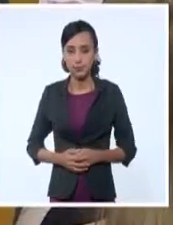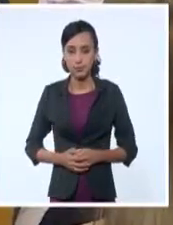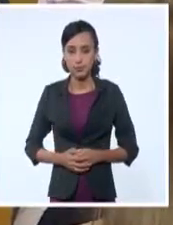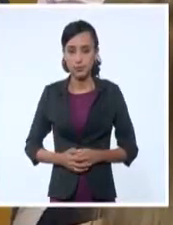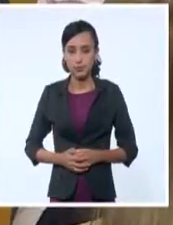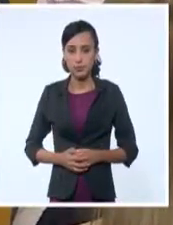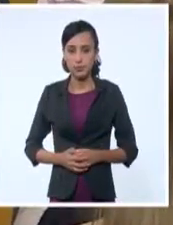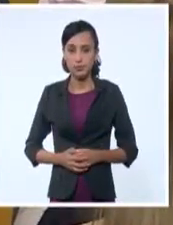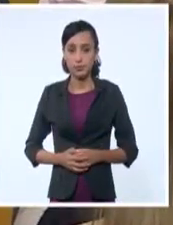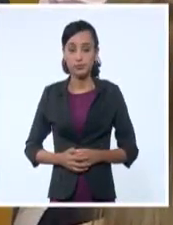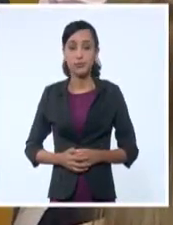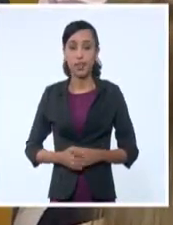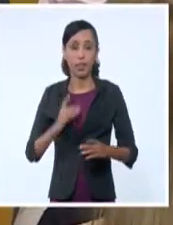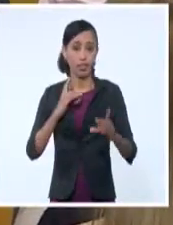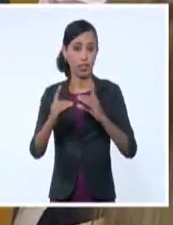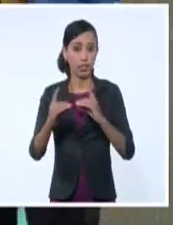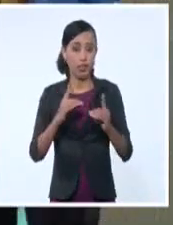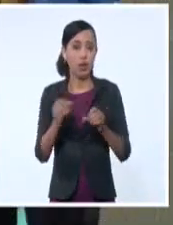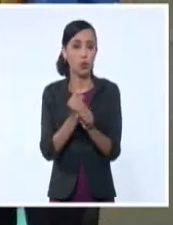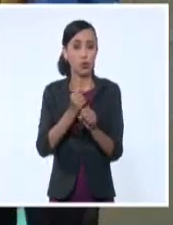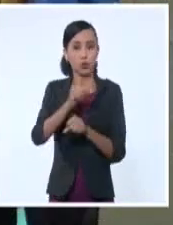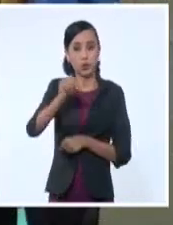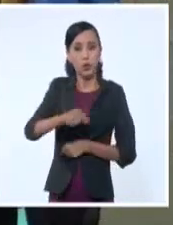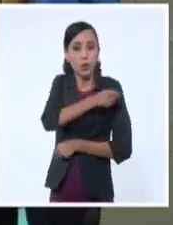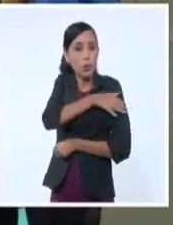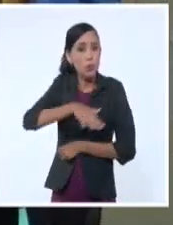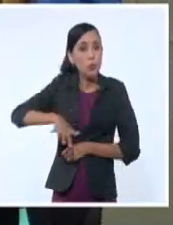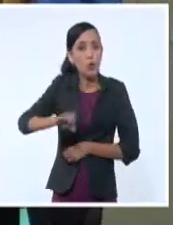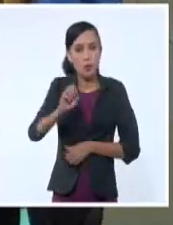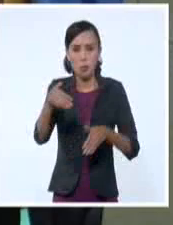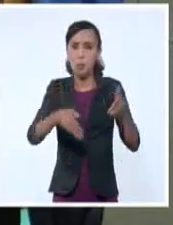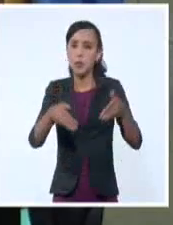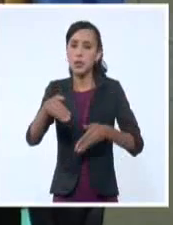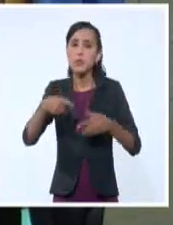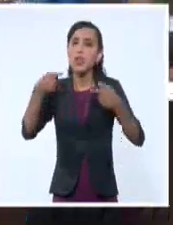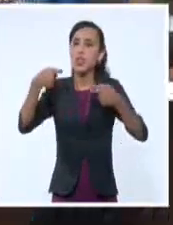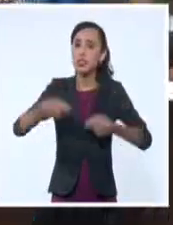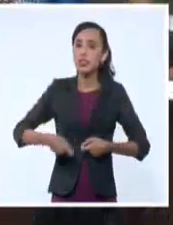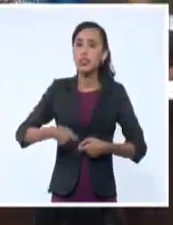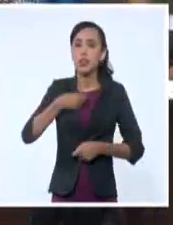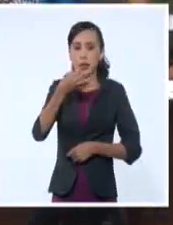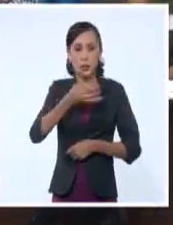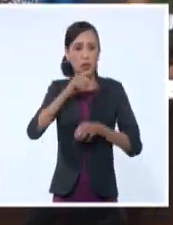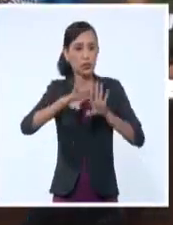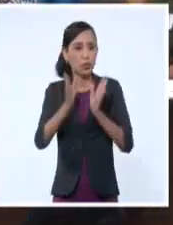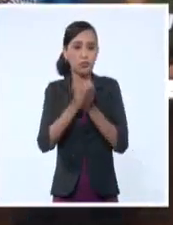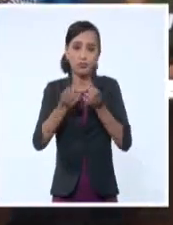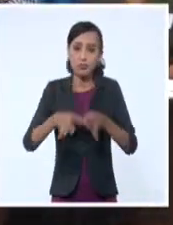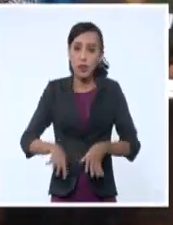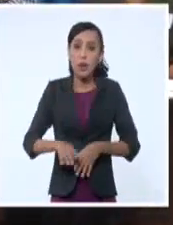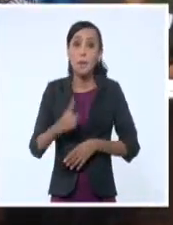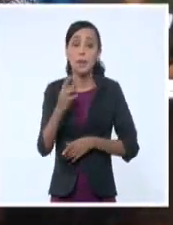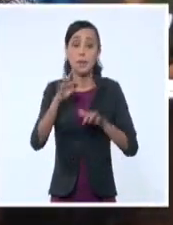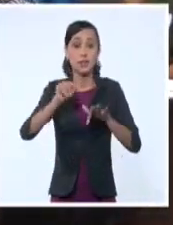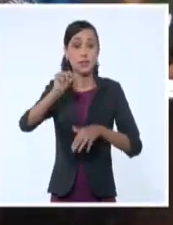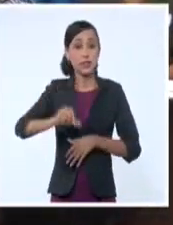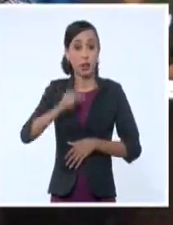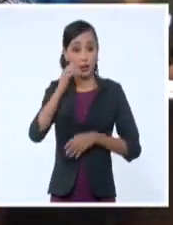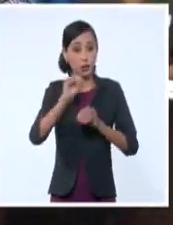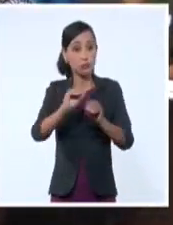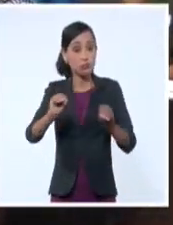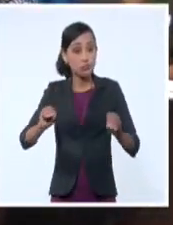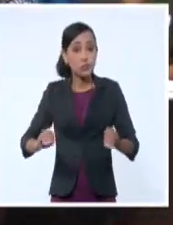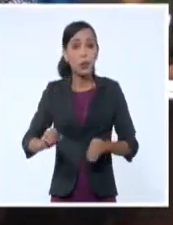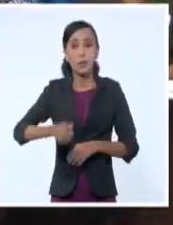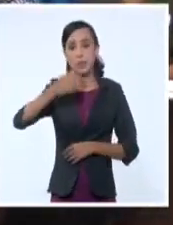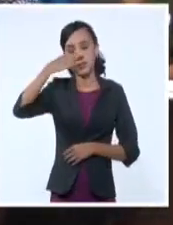con los obreros y el pueblo a darle participación en la toma de decisiones y actuar con transparencia, convocó el primer secretario del Comité Central del